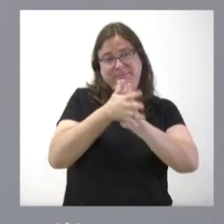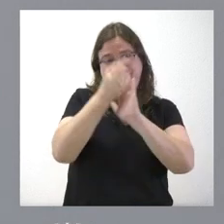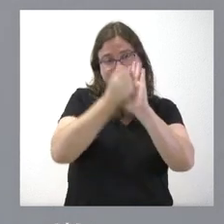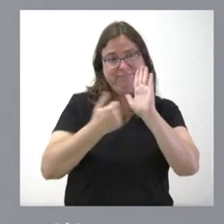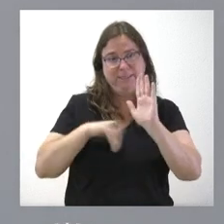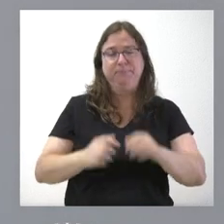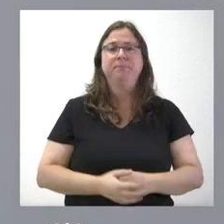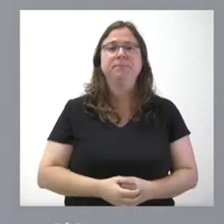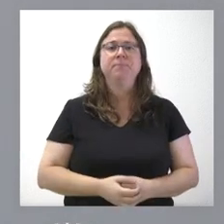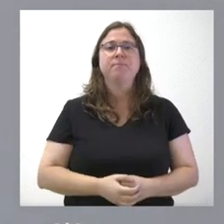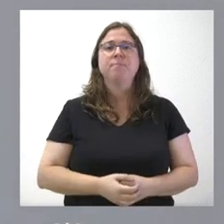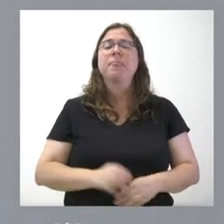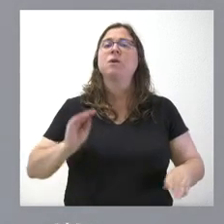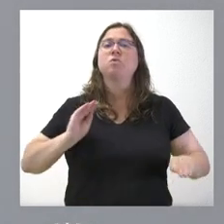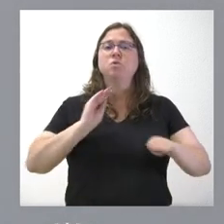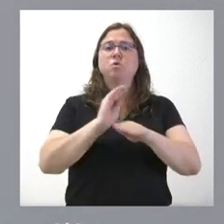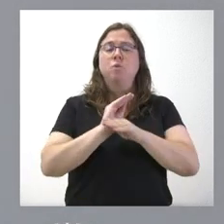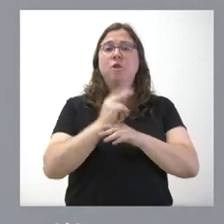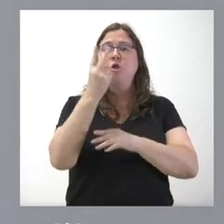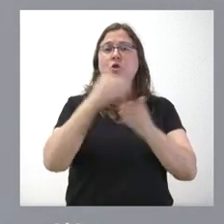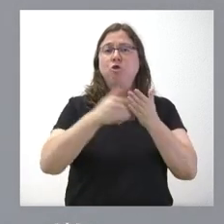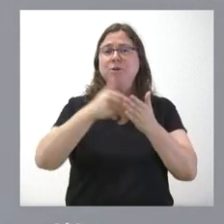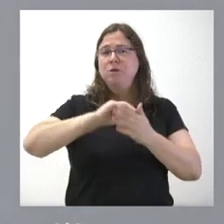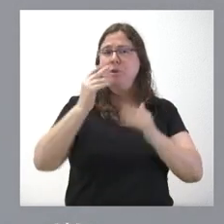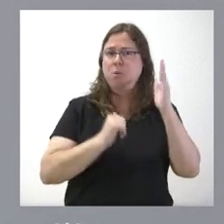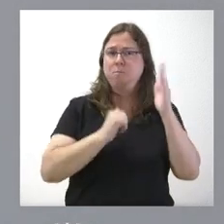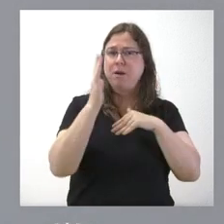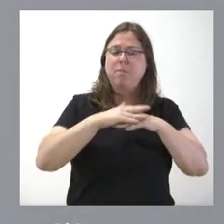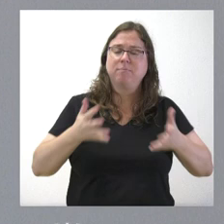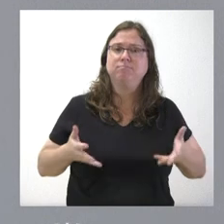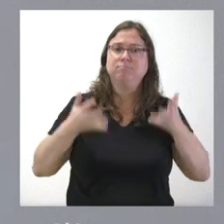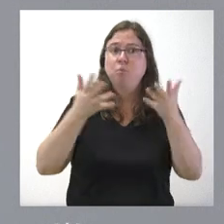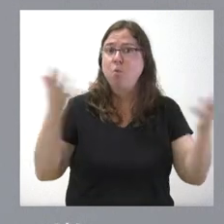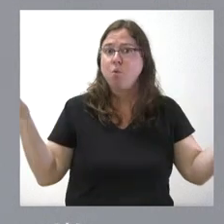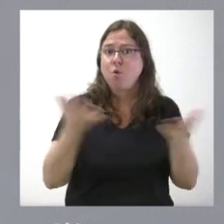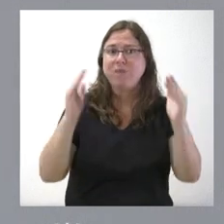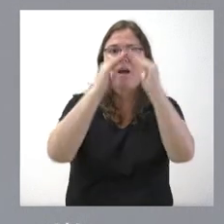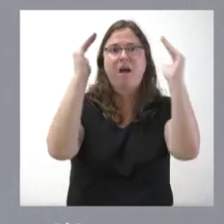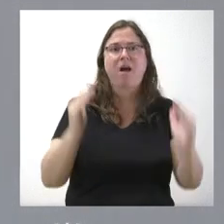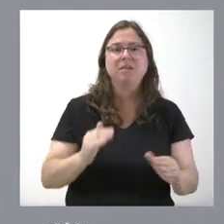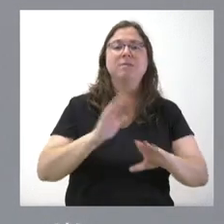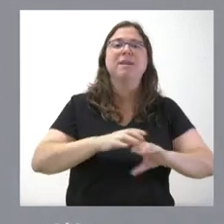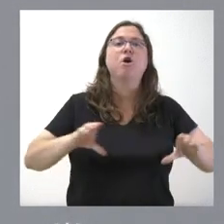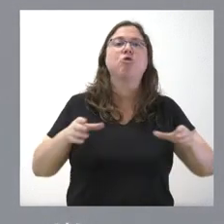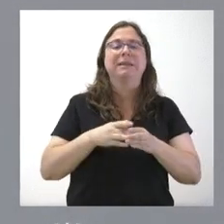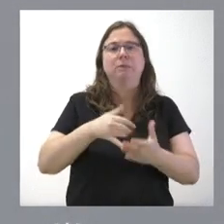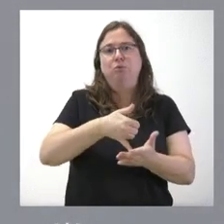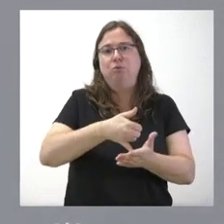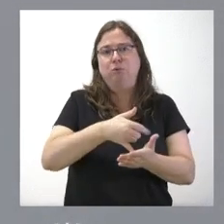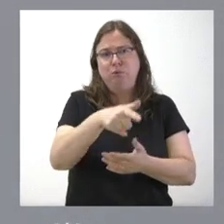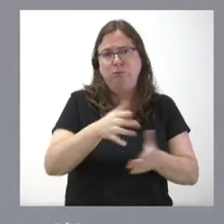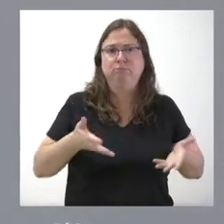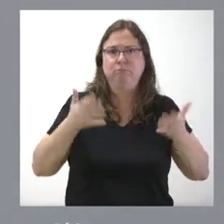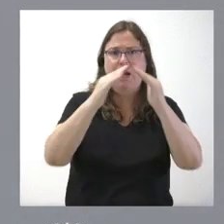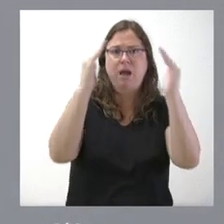señalado una subvención de más de de euros para la puesta en disposición urgente de vivienda a colectivos vulnerables